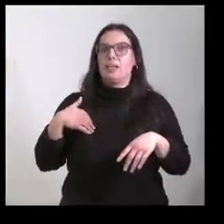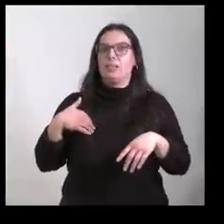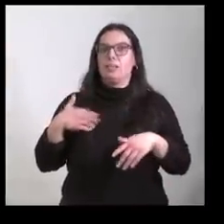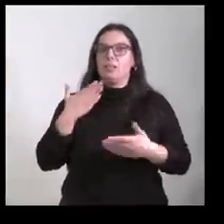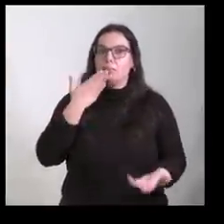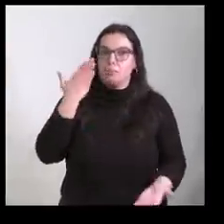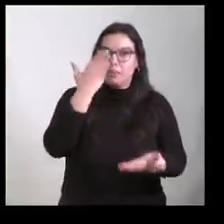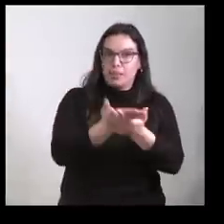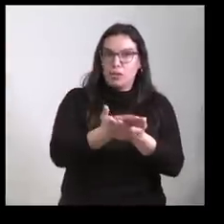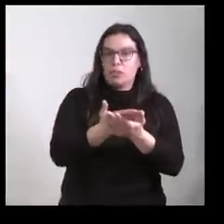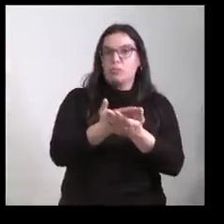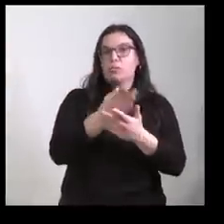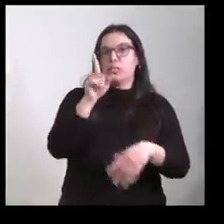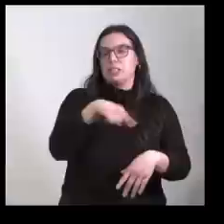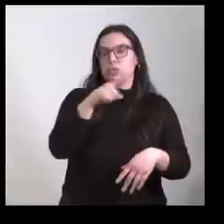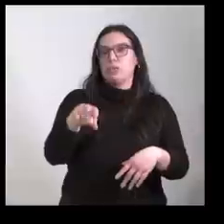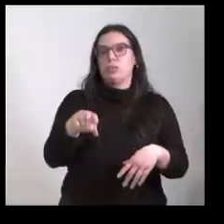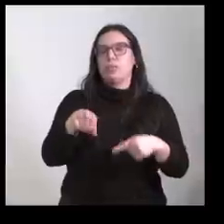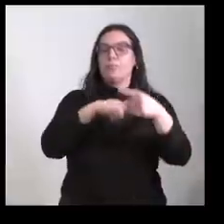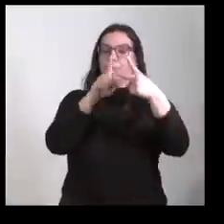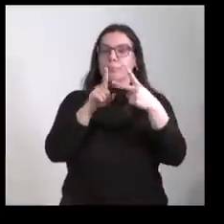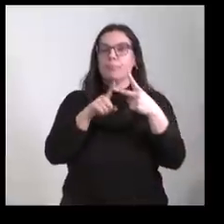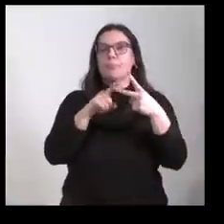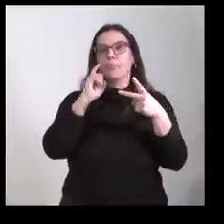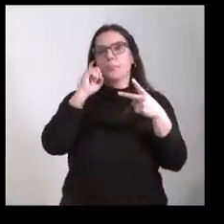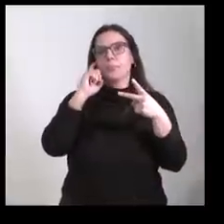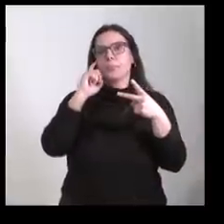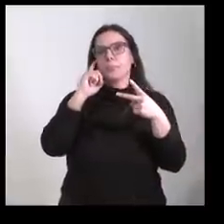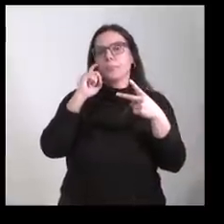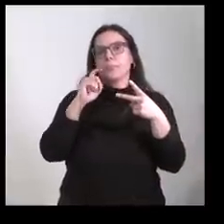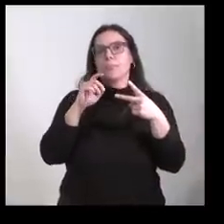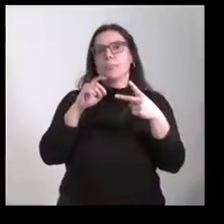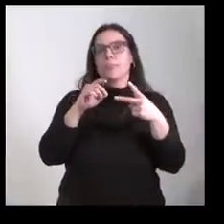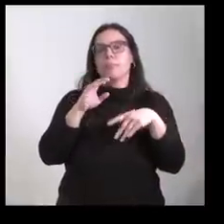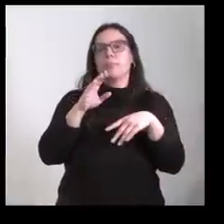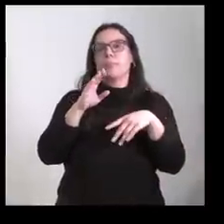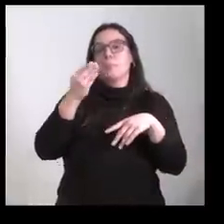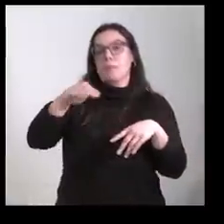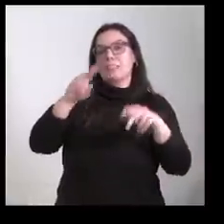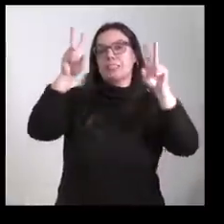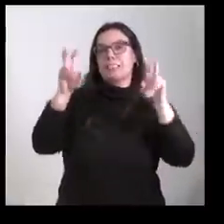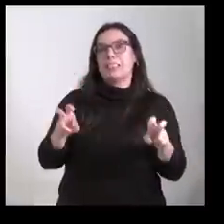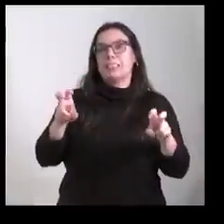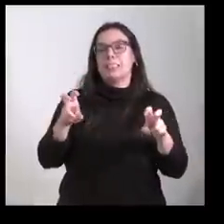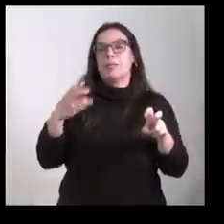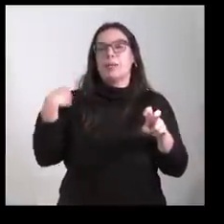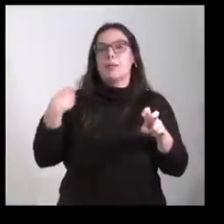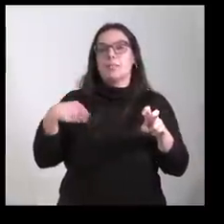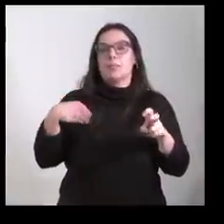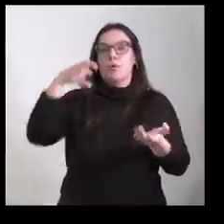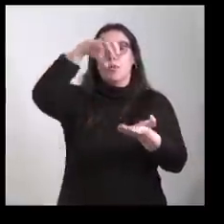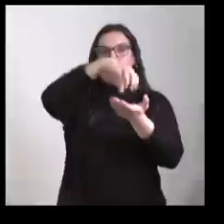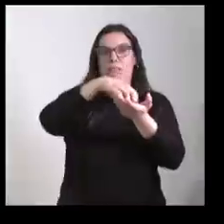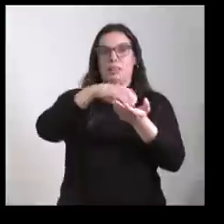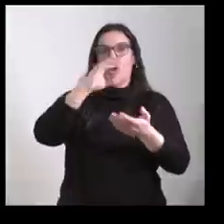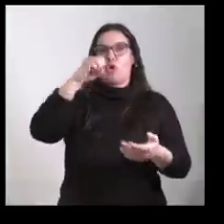comparte el espíritu de esa propuesta de vox eso Por una parte y luego por otra parte por hacer un añadido a la cuestión relativa a las torres y las chimeneas de la central térmica